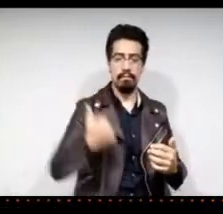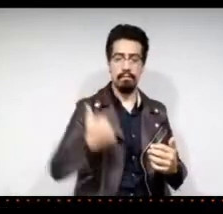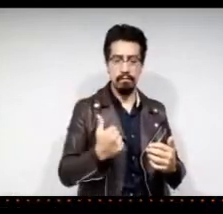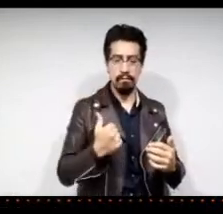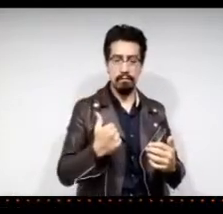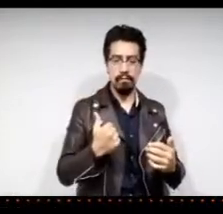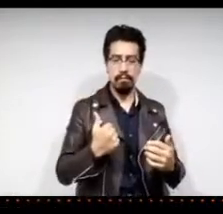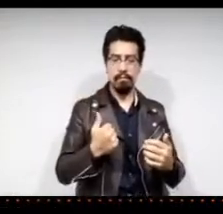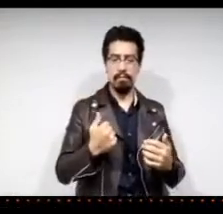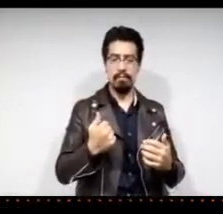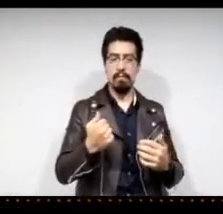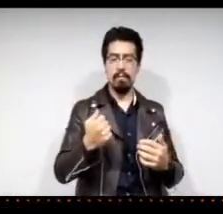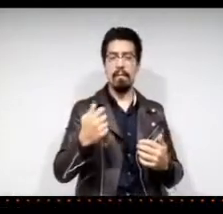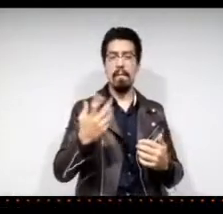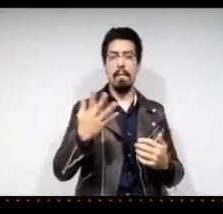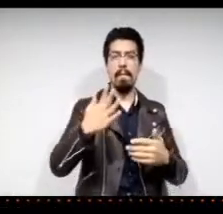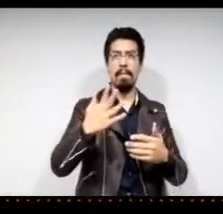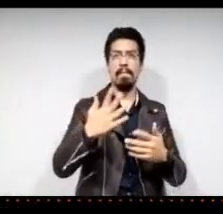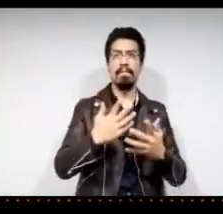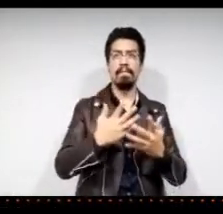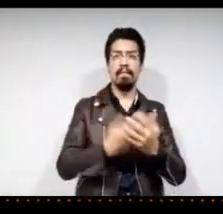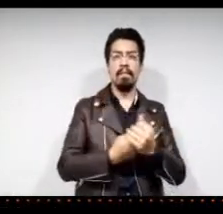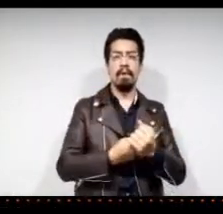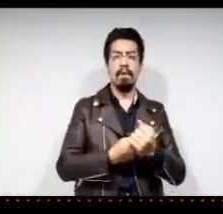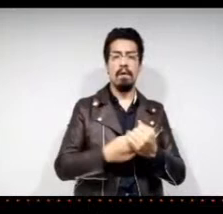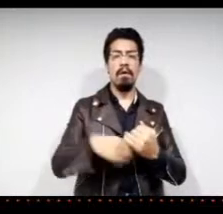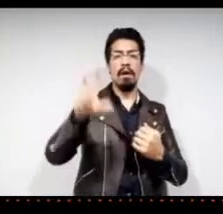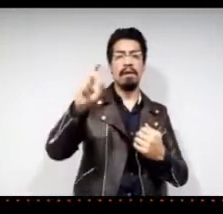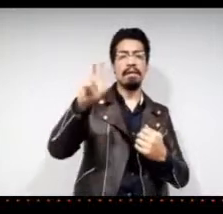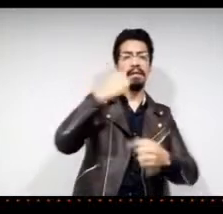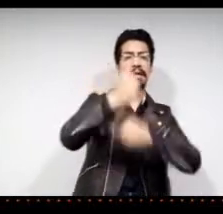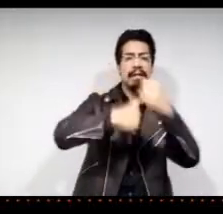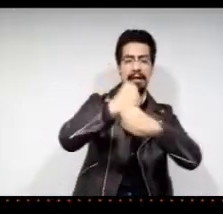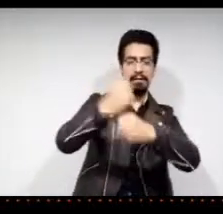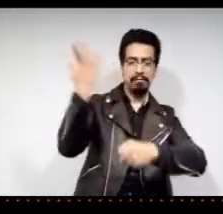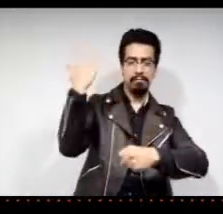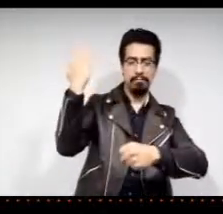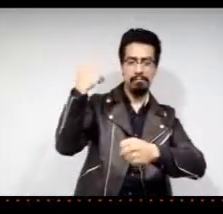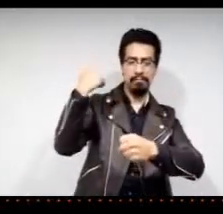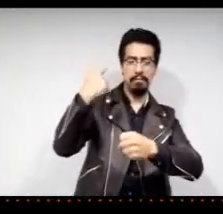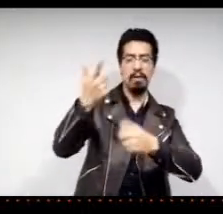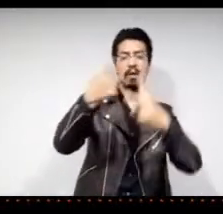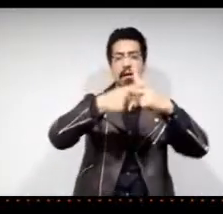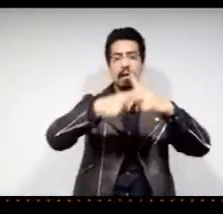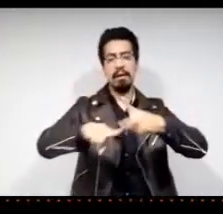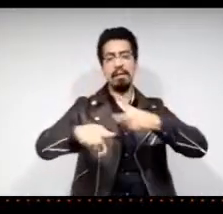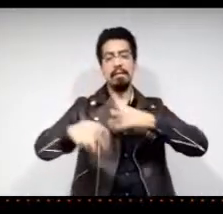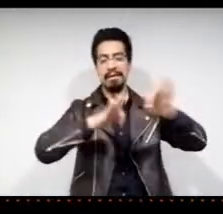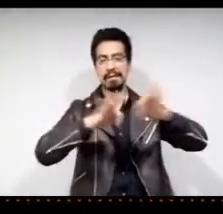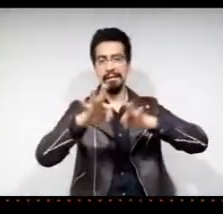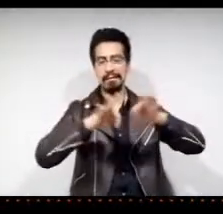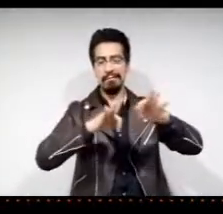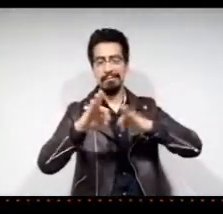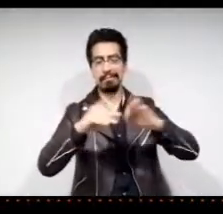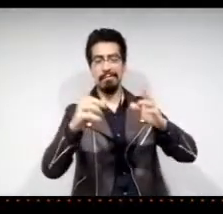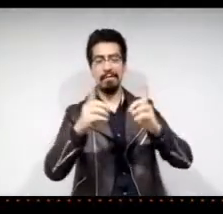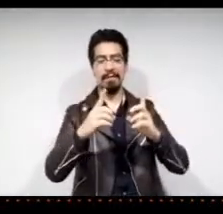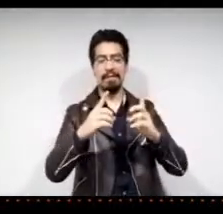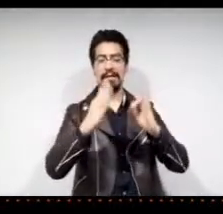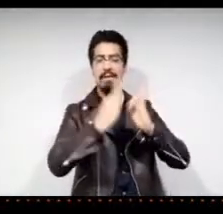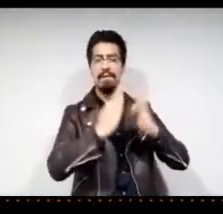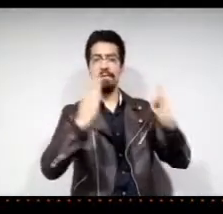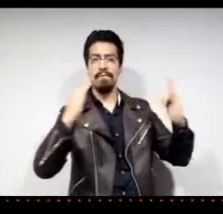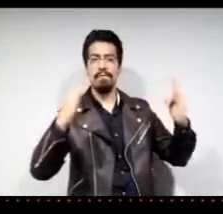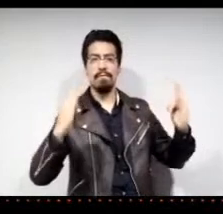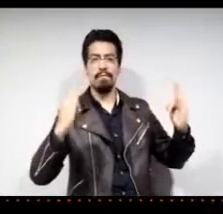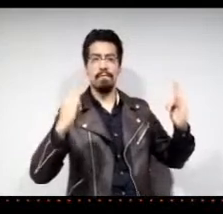la década de los 90, del siglo pasado, donde comenzaba a hacerse un trabajo más a distancia, no